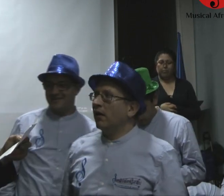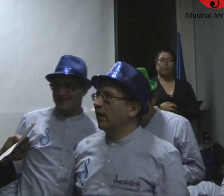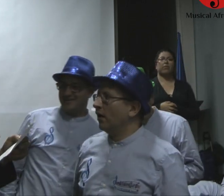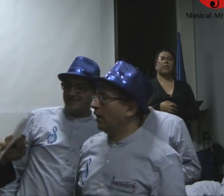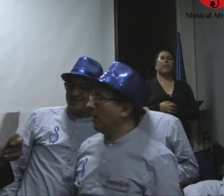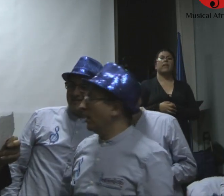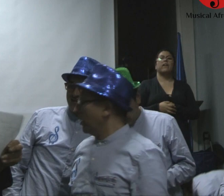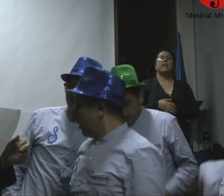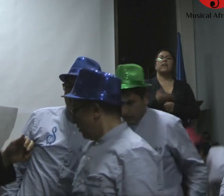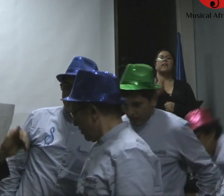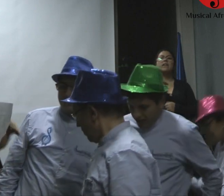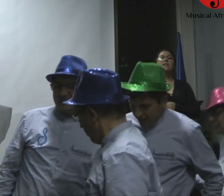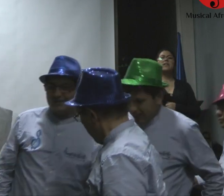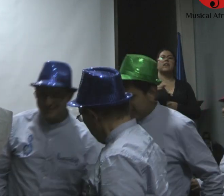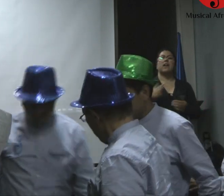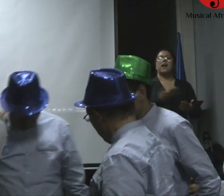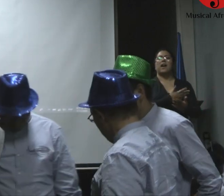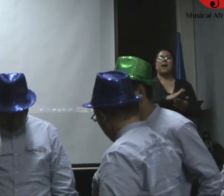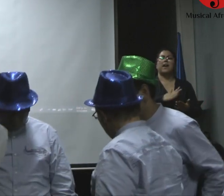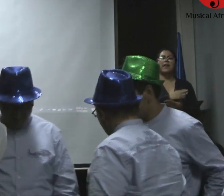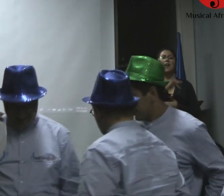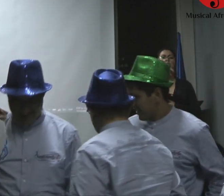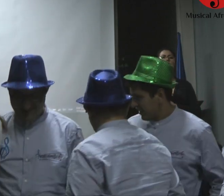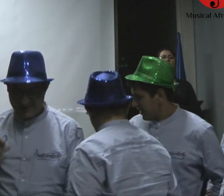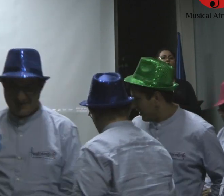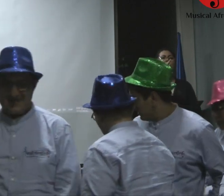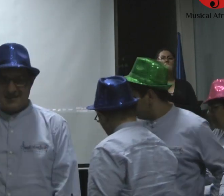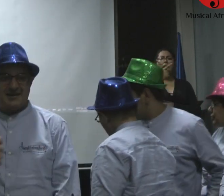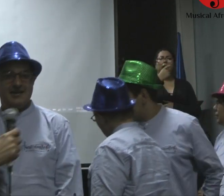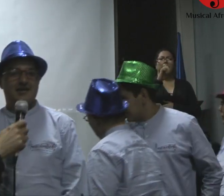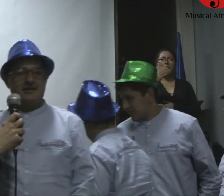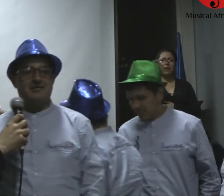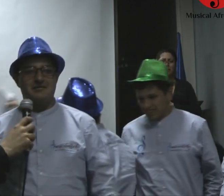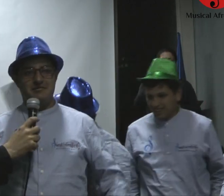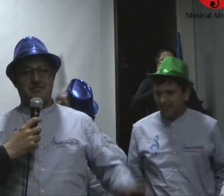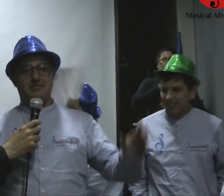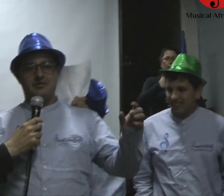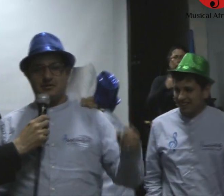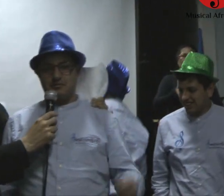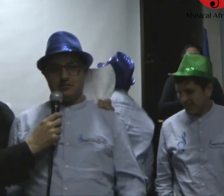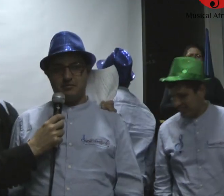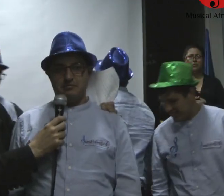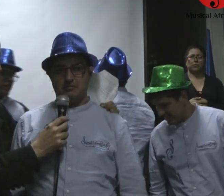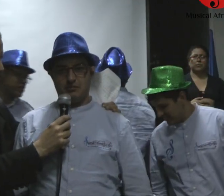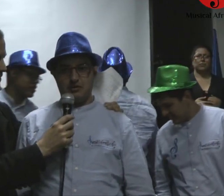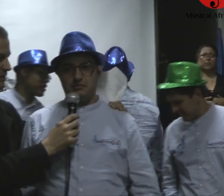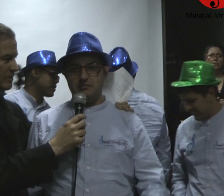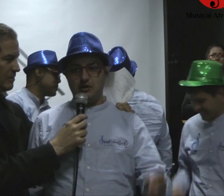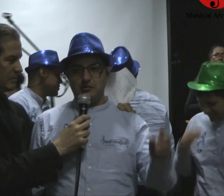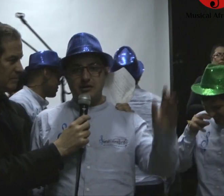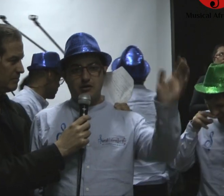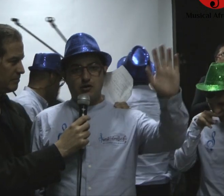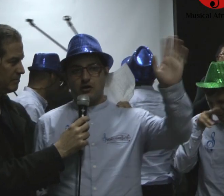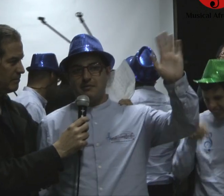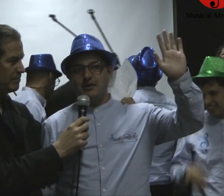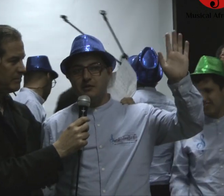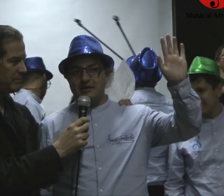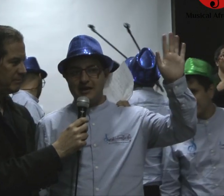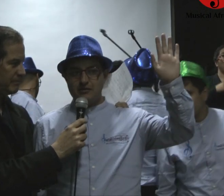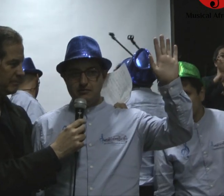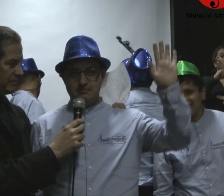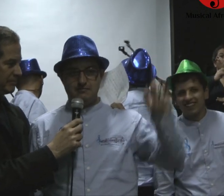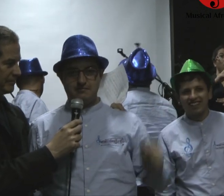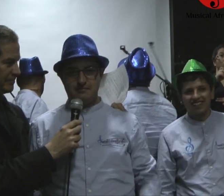Vamos a llamar a nuestro cantante, Jorge Mario. Saludos, caballero. ¿Cómo se llama? Bueno, mi nombre es Jorge